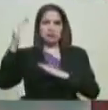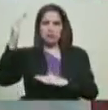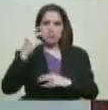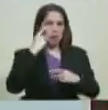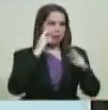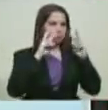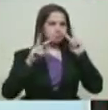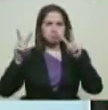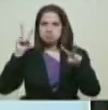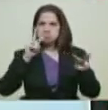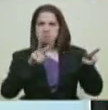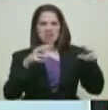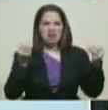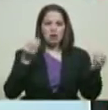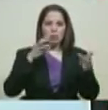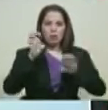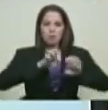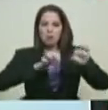multilaterales